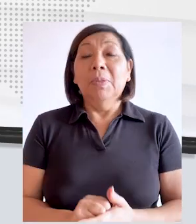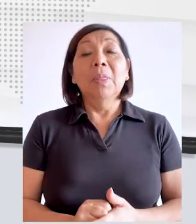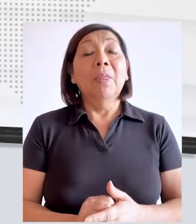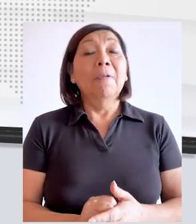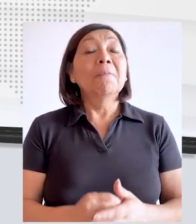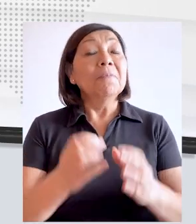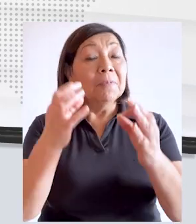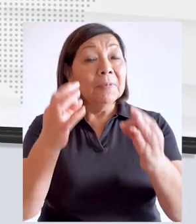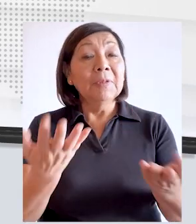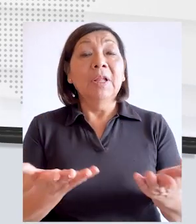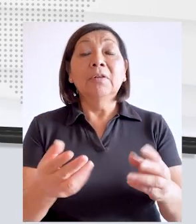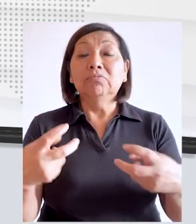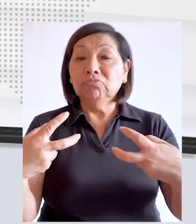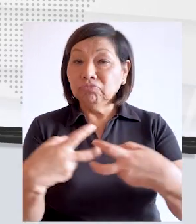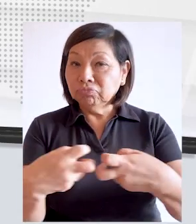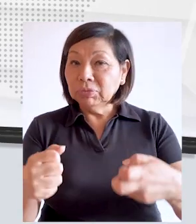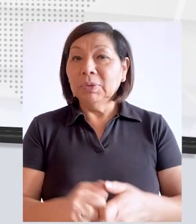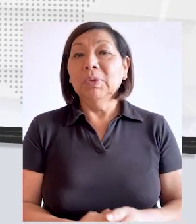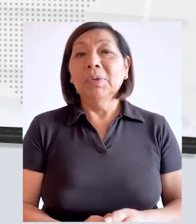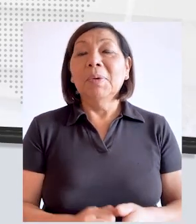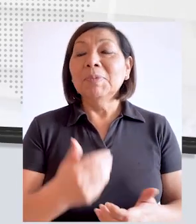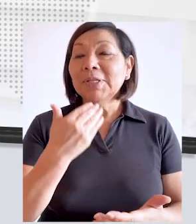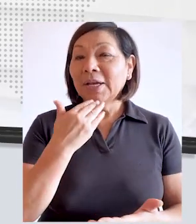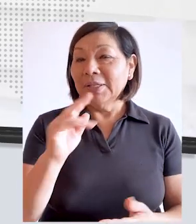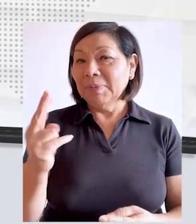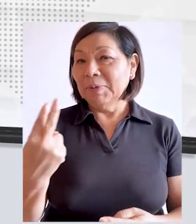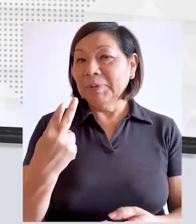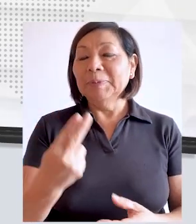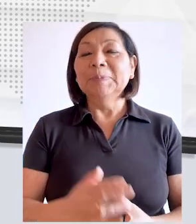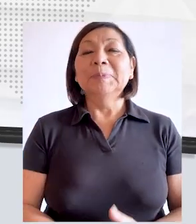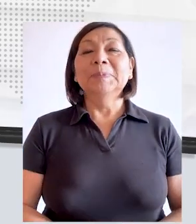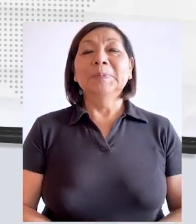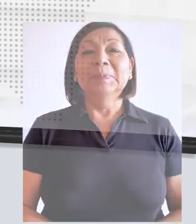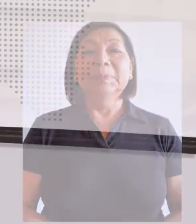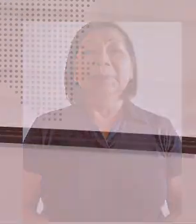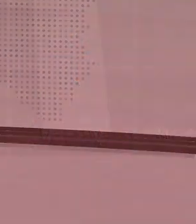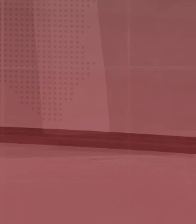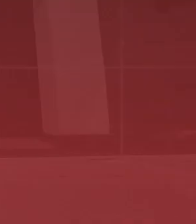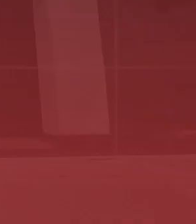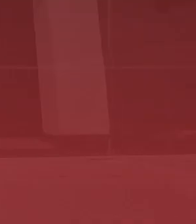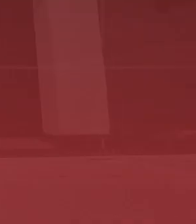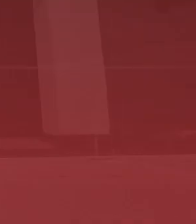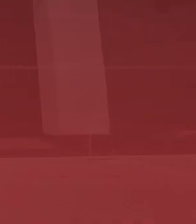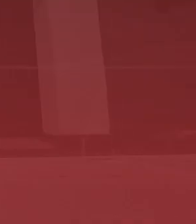pueden seguirnos en nuestras cuentas oficiales de redes sociales. Muchas gracias por vernos.